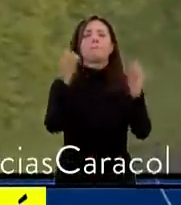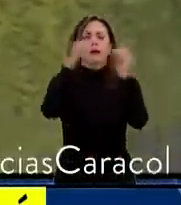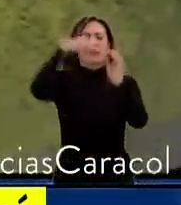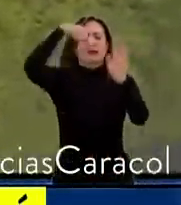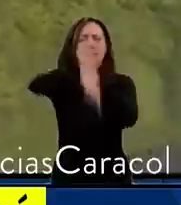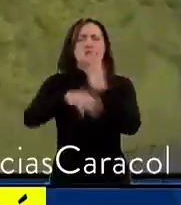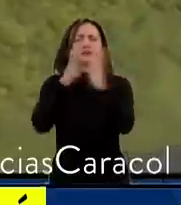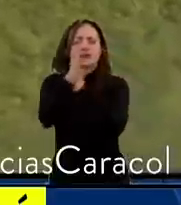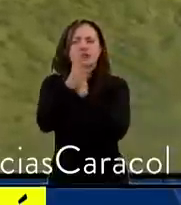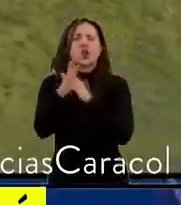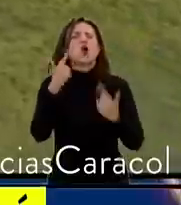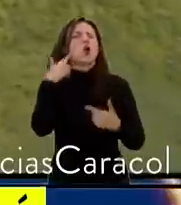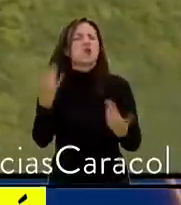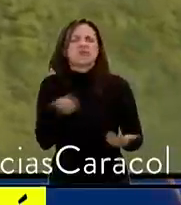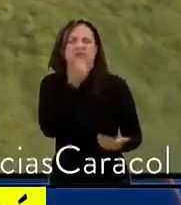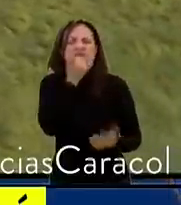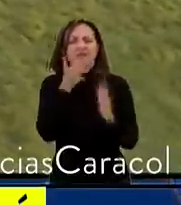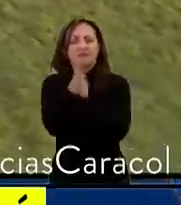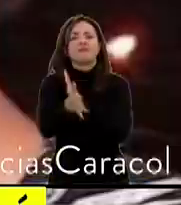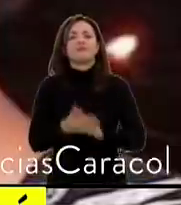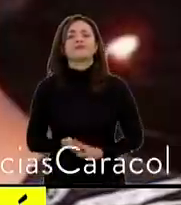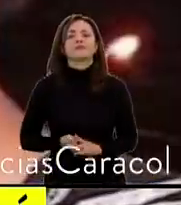este tema, veamos el siguiente informe.